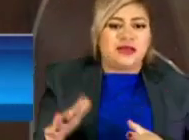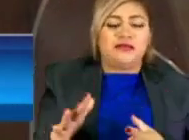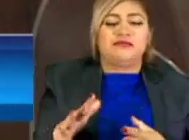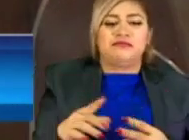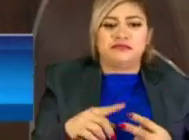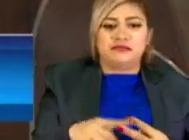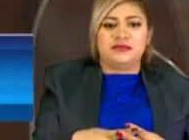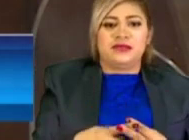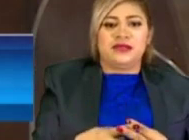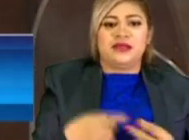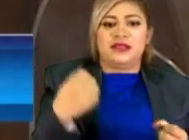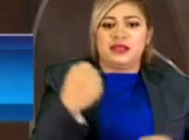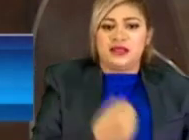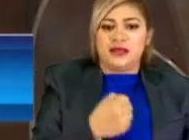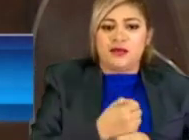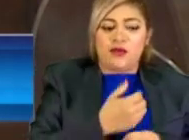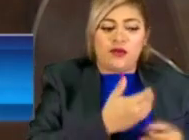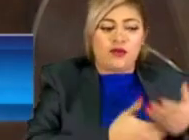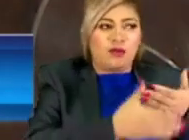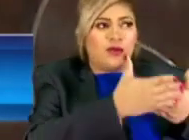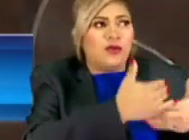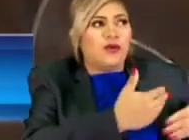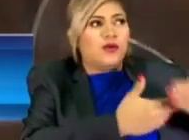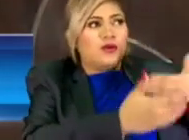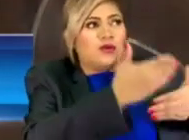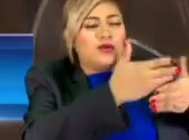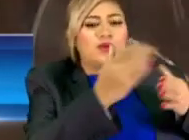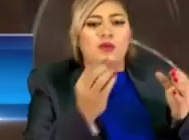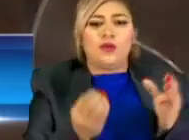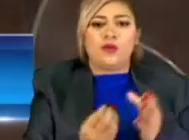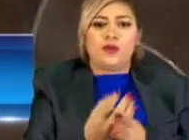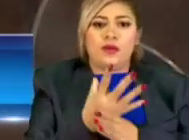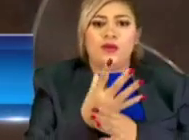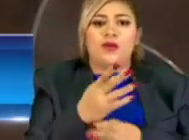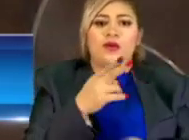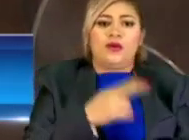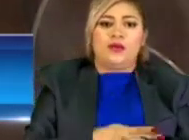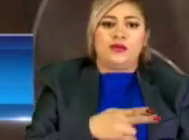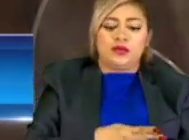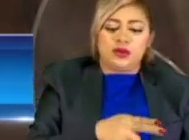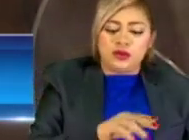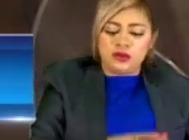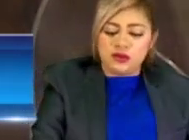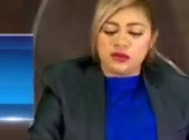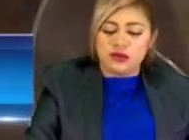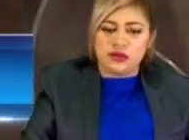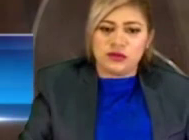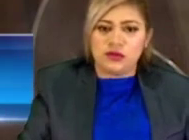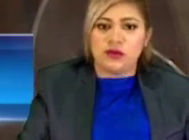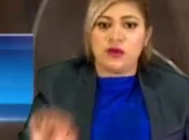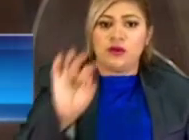los trabajos de construcción del nuevo Hospital del Niño, con una inversión de